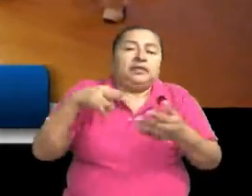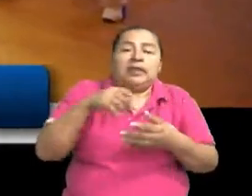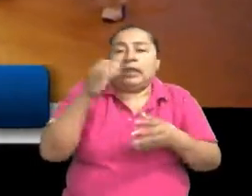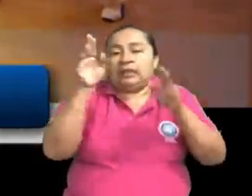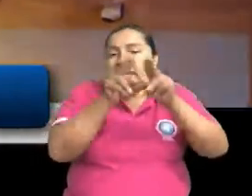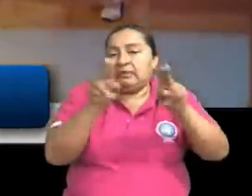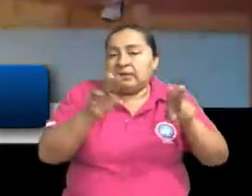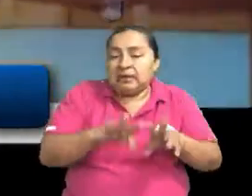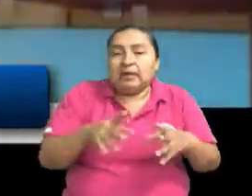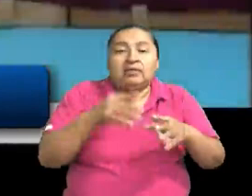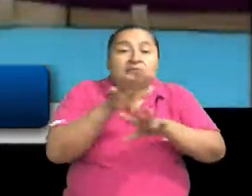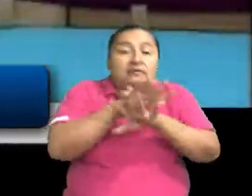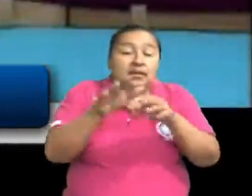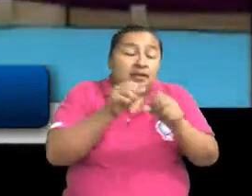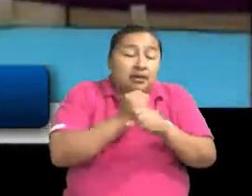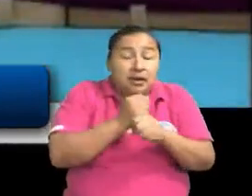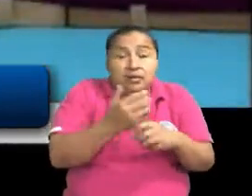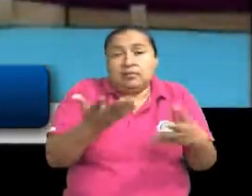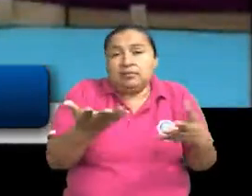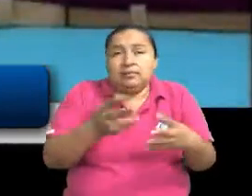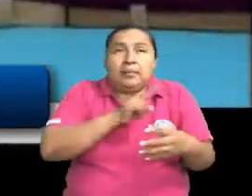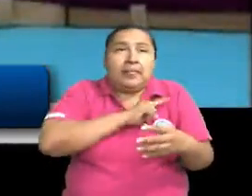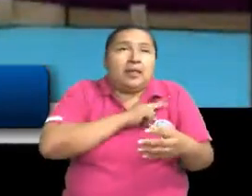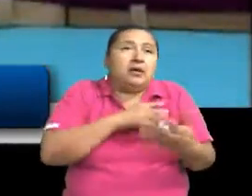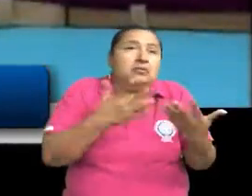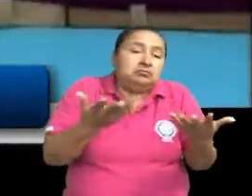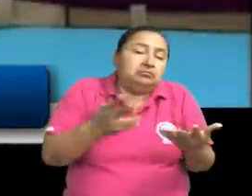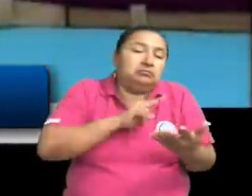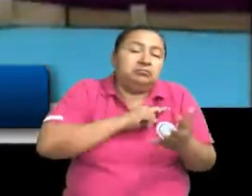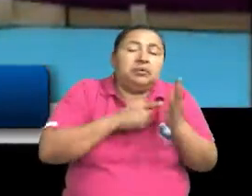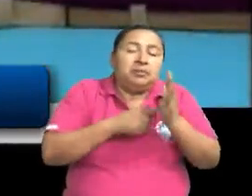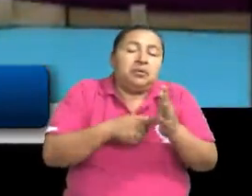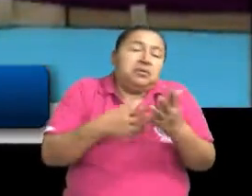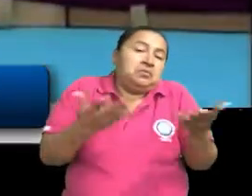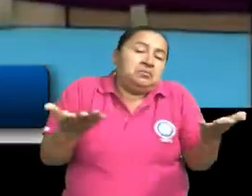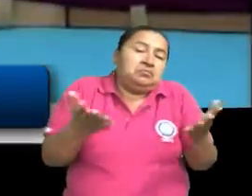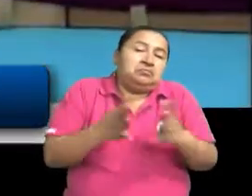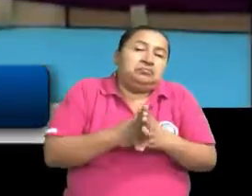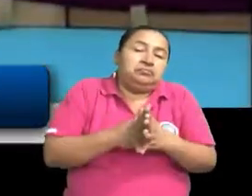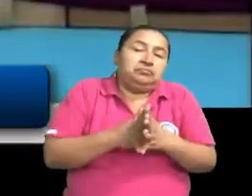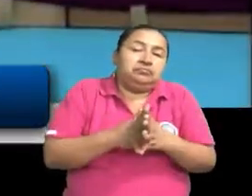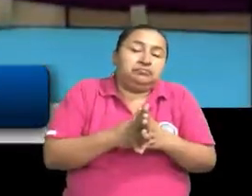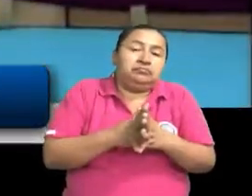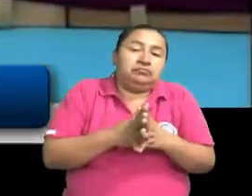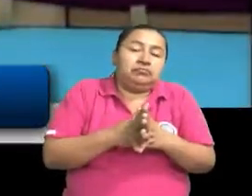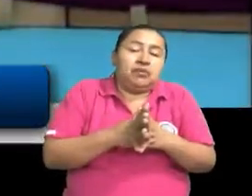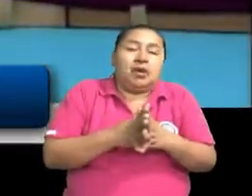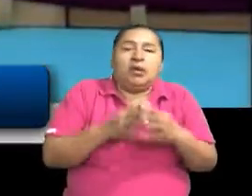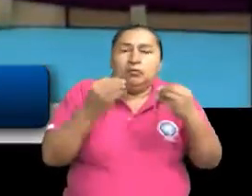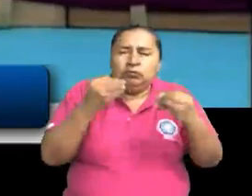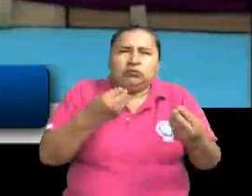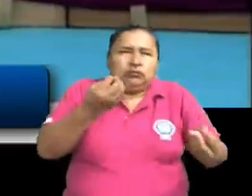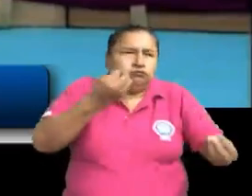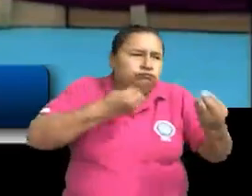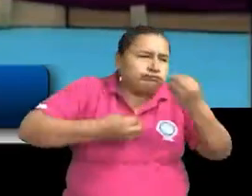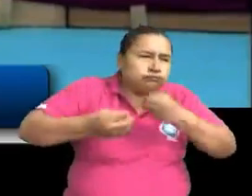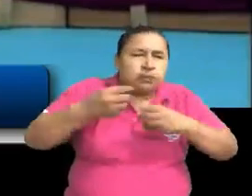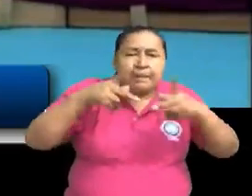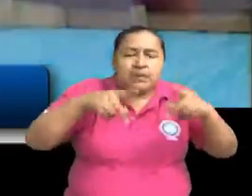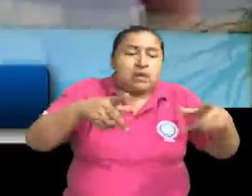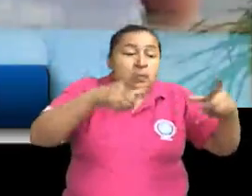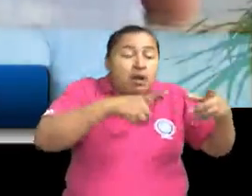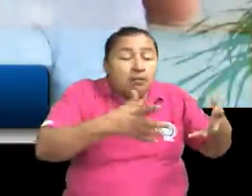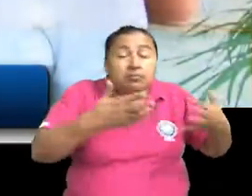Navidad, de fin de año. Ahí vienen, por ejemplo, el exceso de comida,